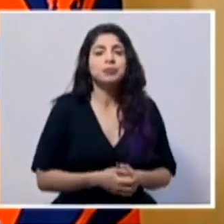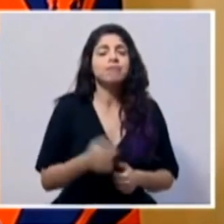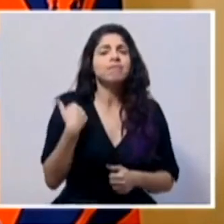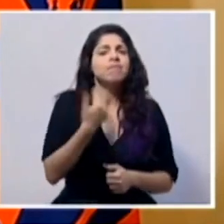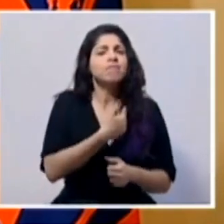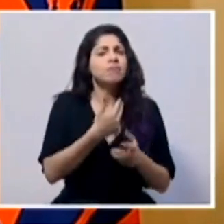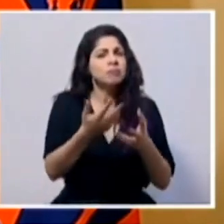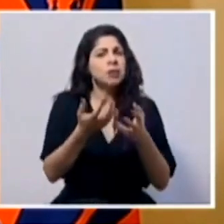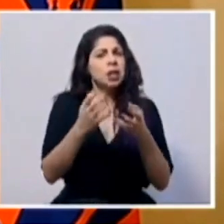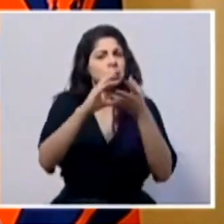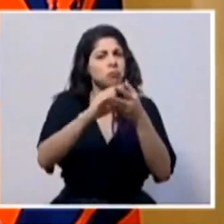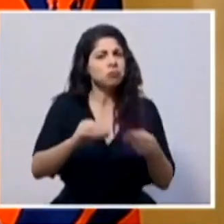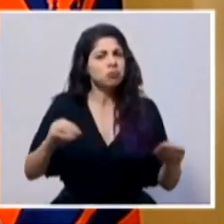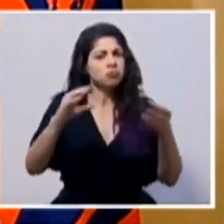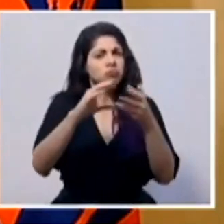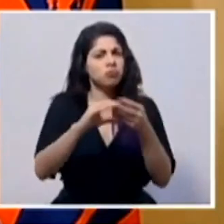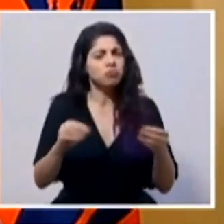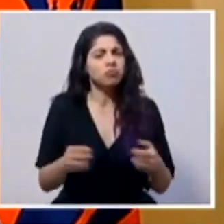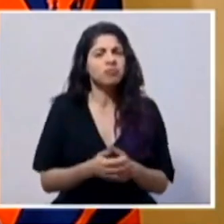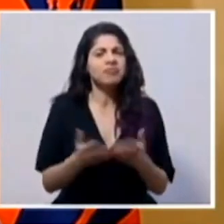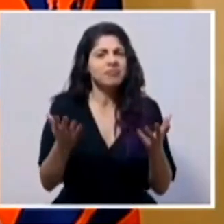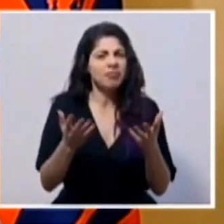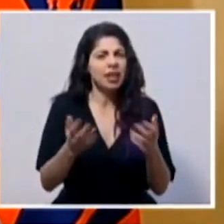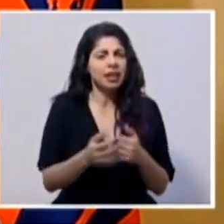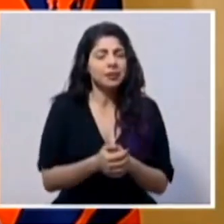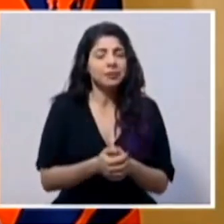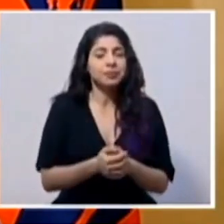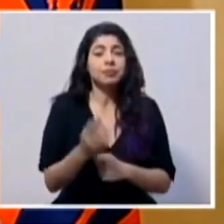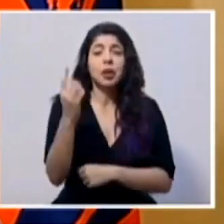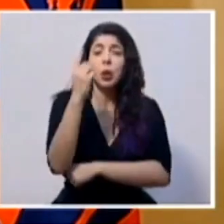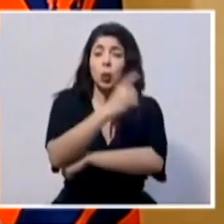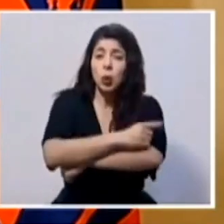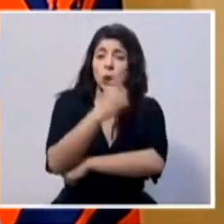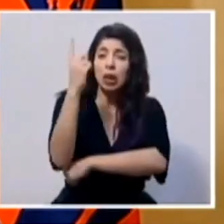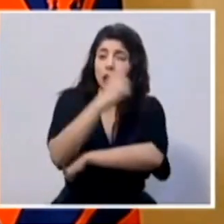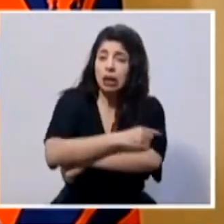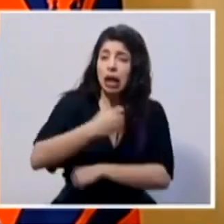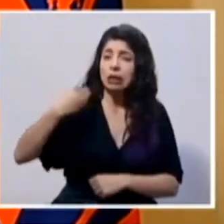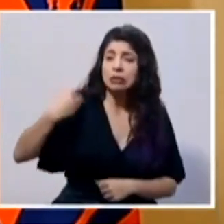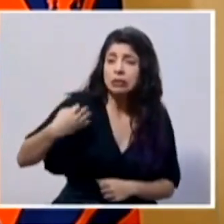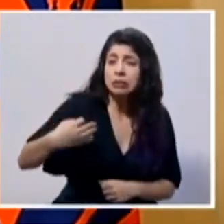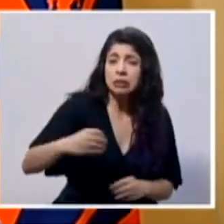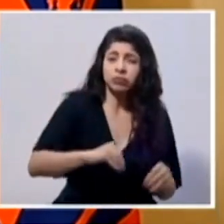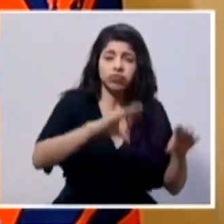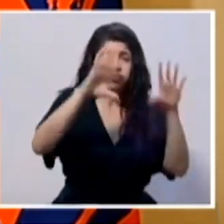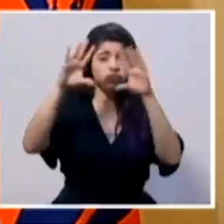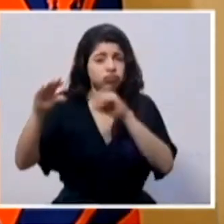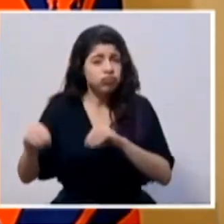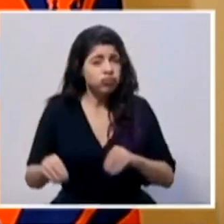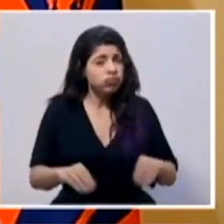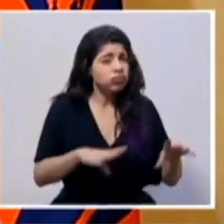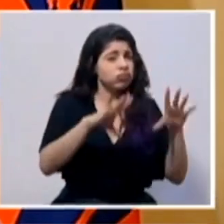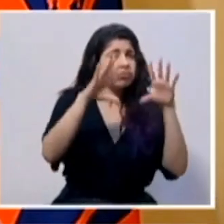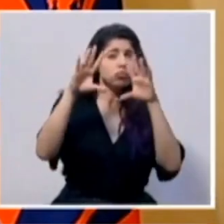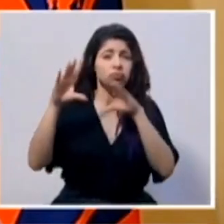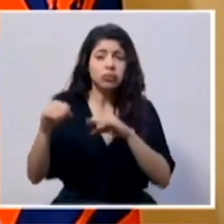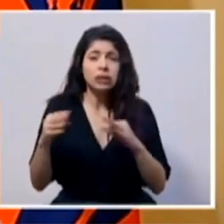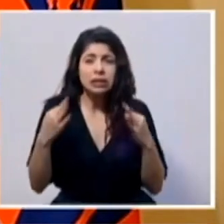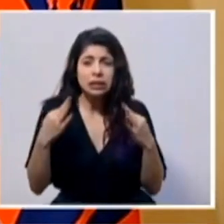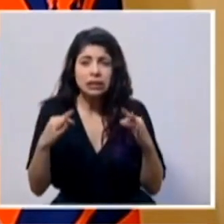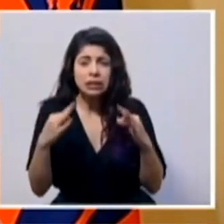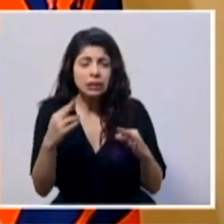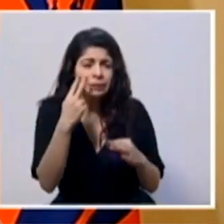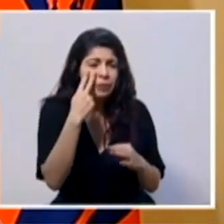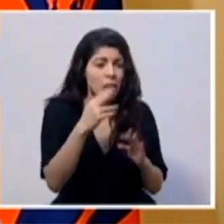queríamos contarles que día a día, 24/7, nos hemos dado la tarea de tratar de aumentar